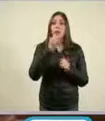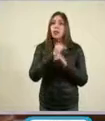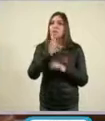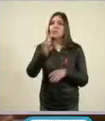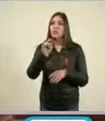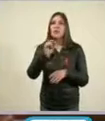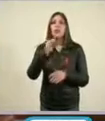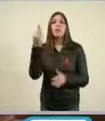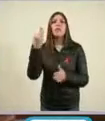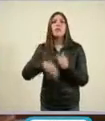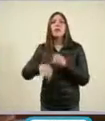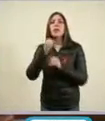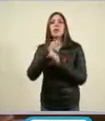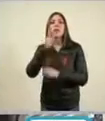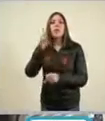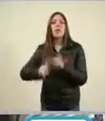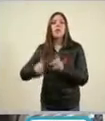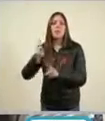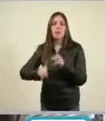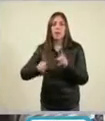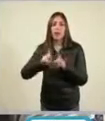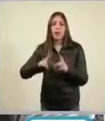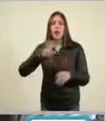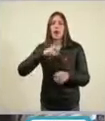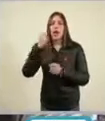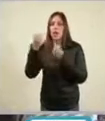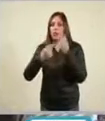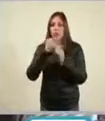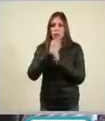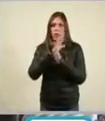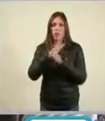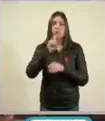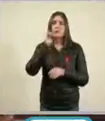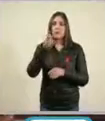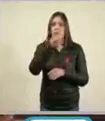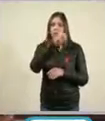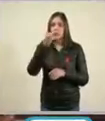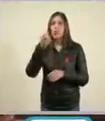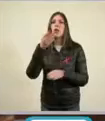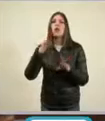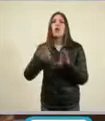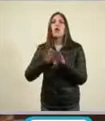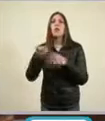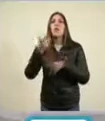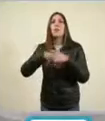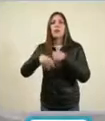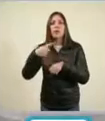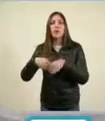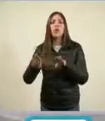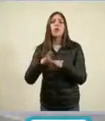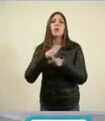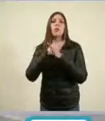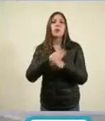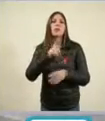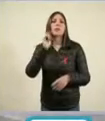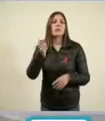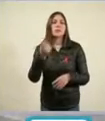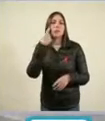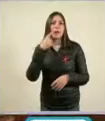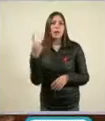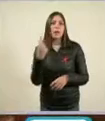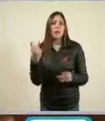Así como está esta información certera que te explica qué es la enfermedad, cómo se previene, qué implica,